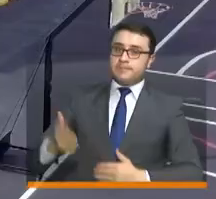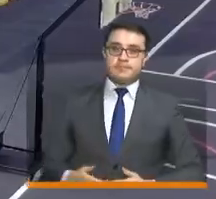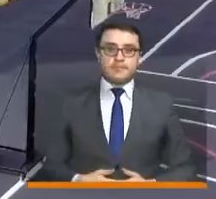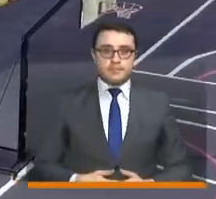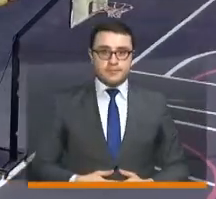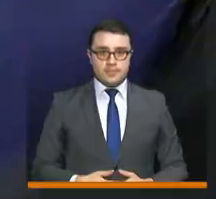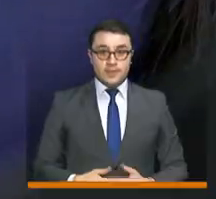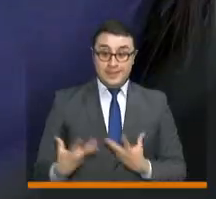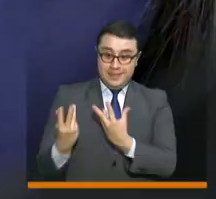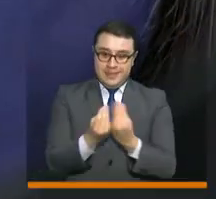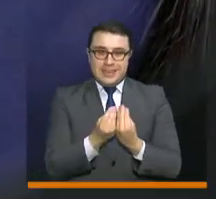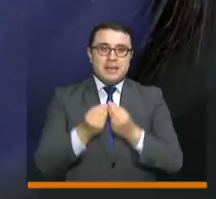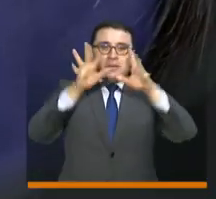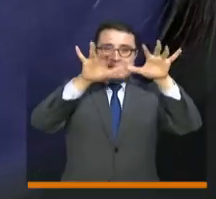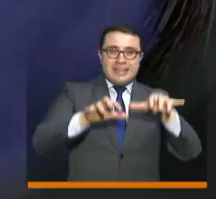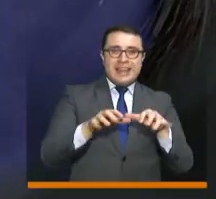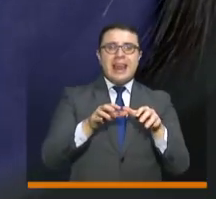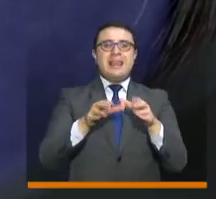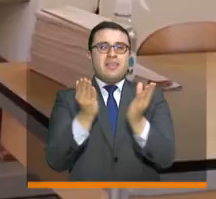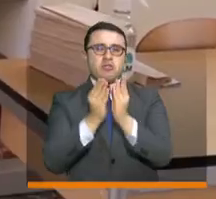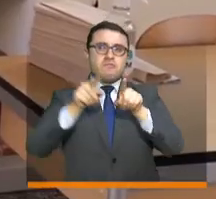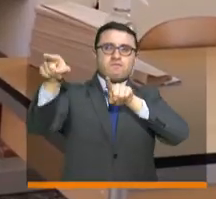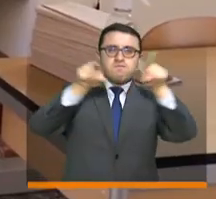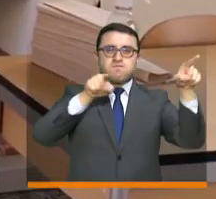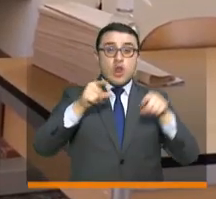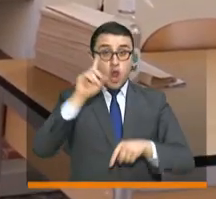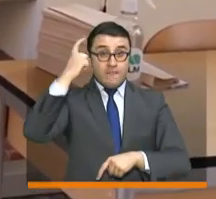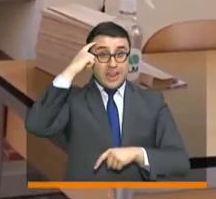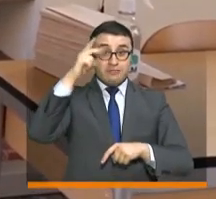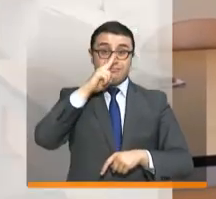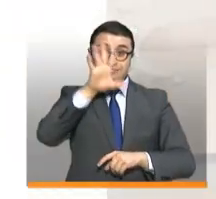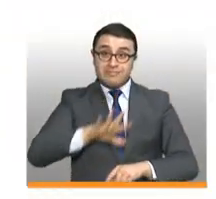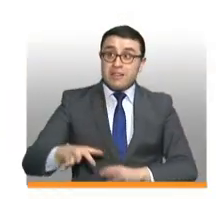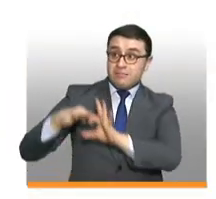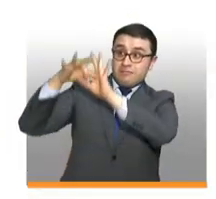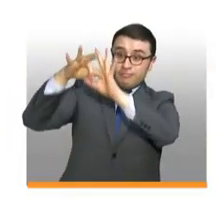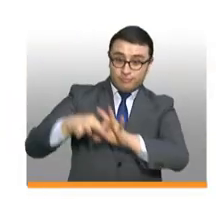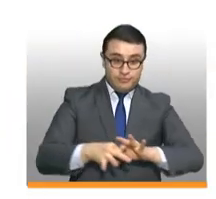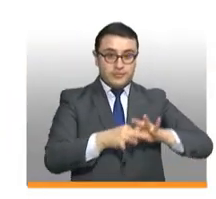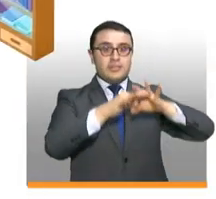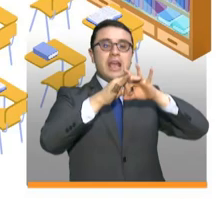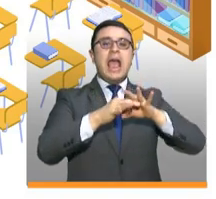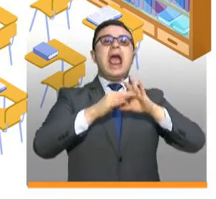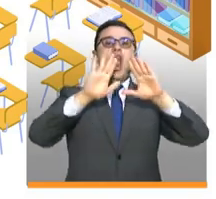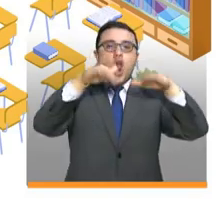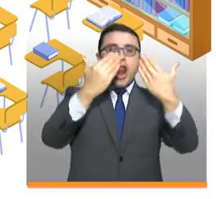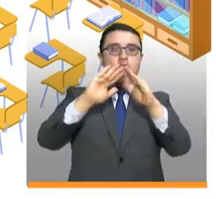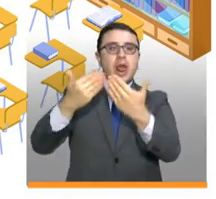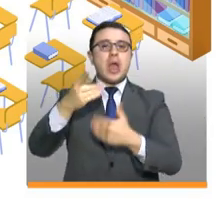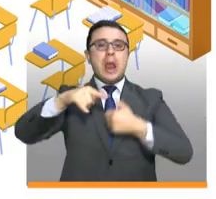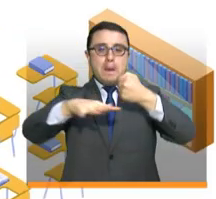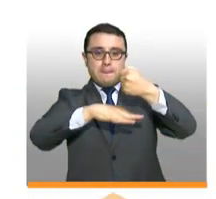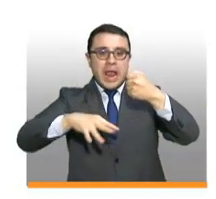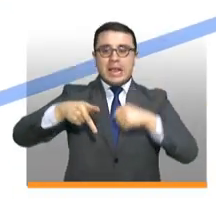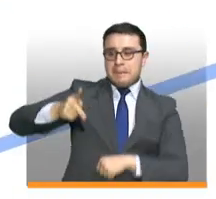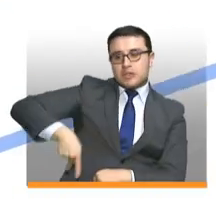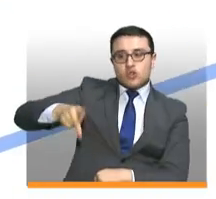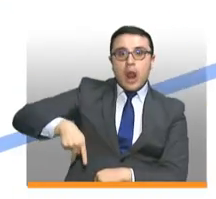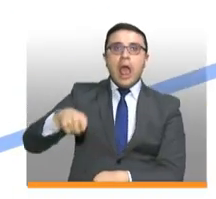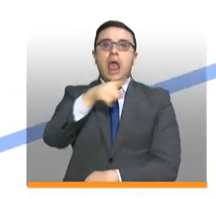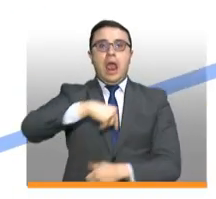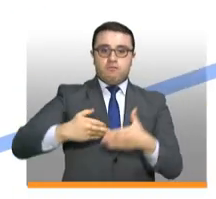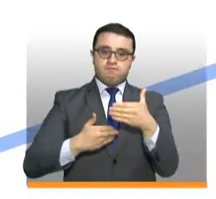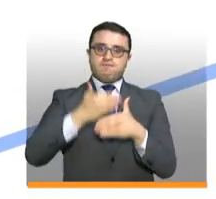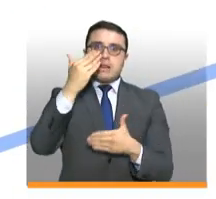Trabajando en equipo con las Secretarías de Educación y de la mano del Gobierno Nacional, las instituciones educativas en sus áreas de preescolar o básica han iniciado